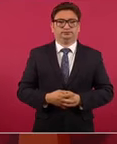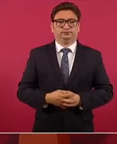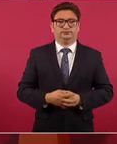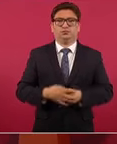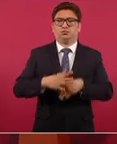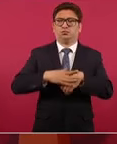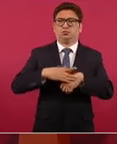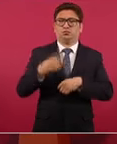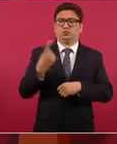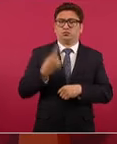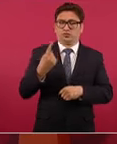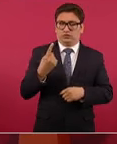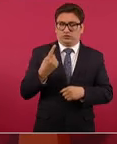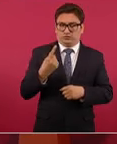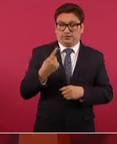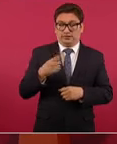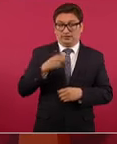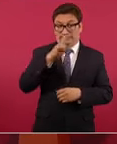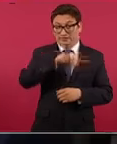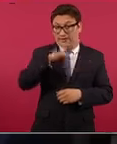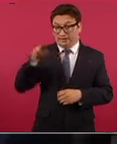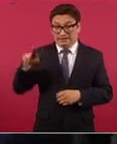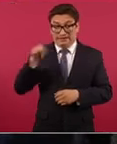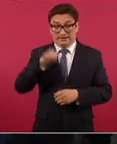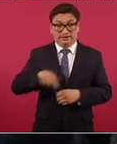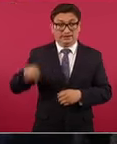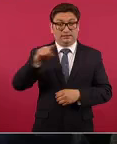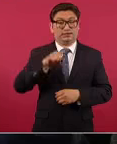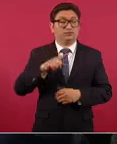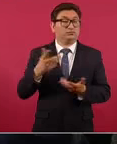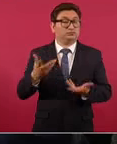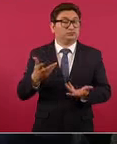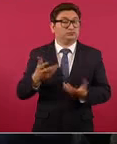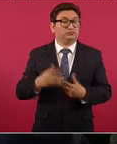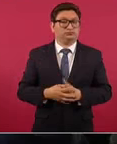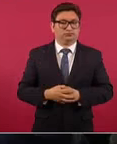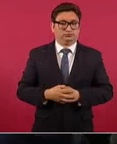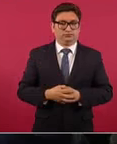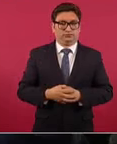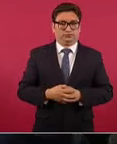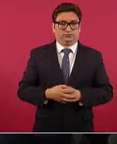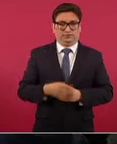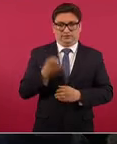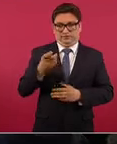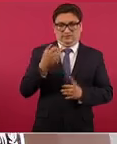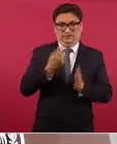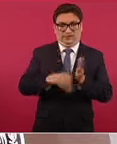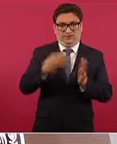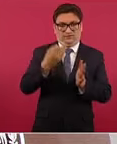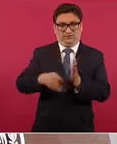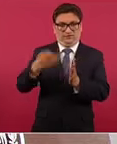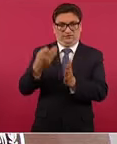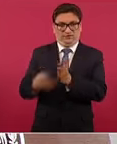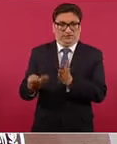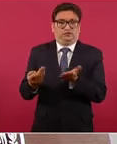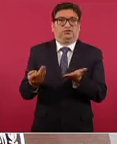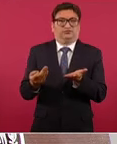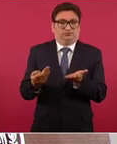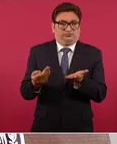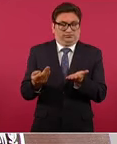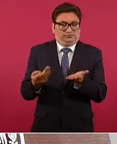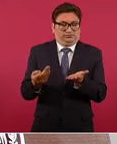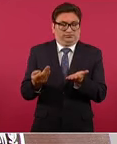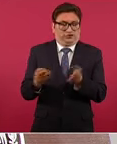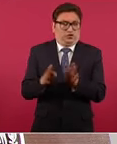porque si nadie tenemos este déficit imagínense